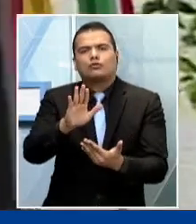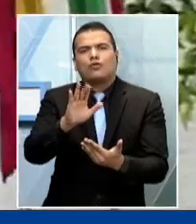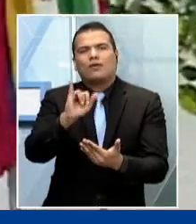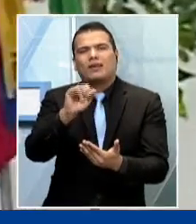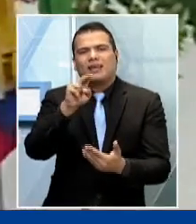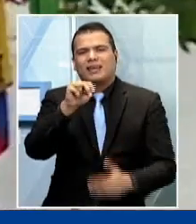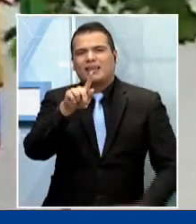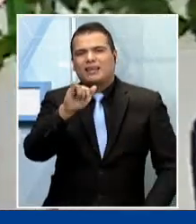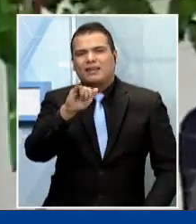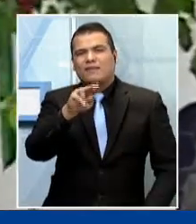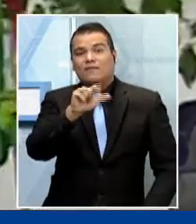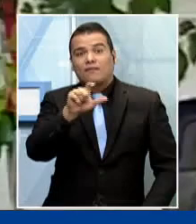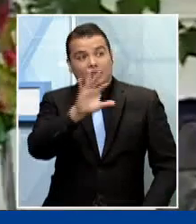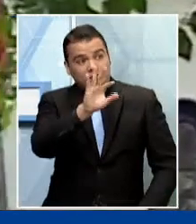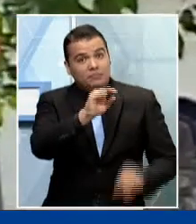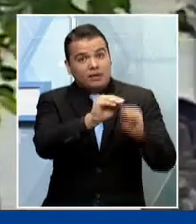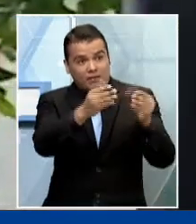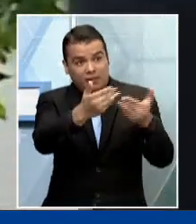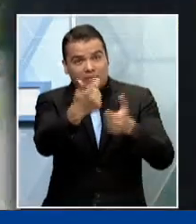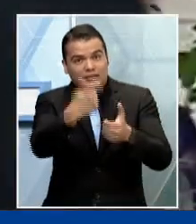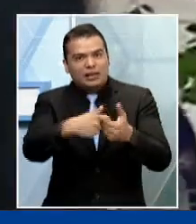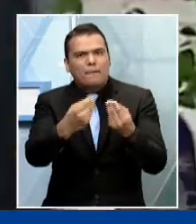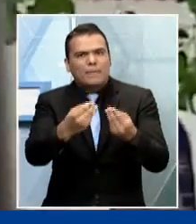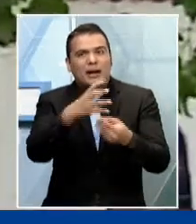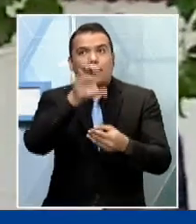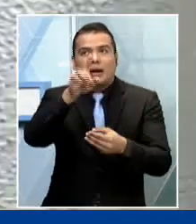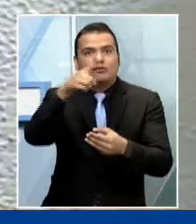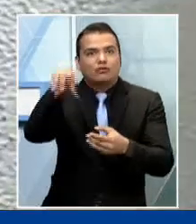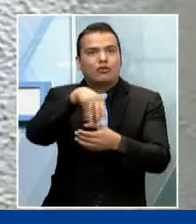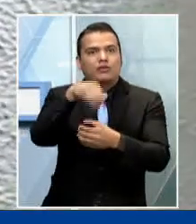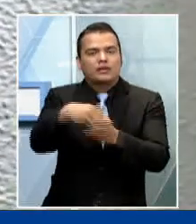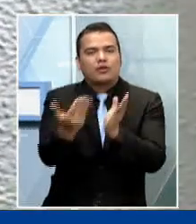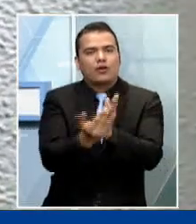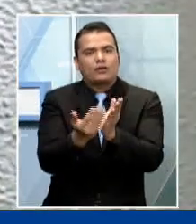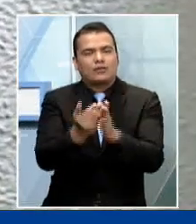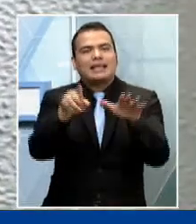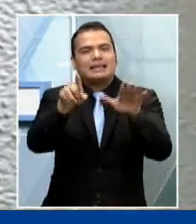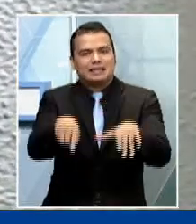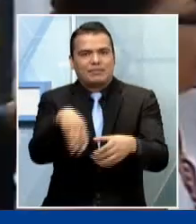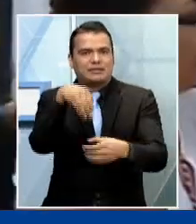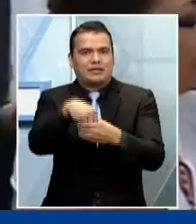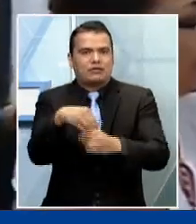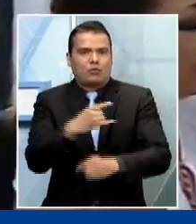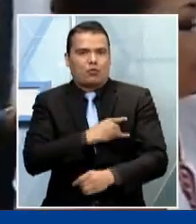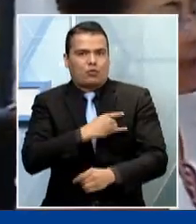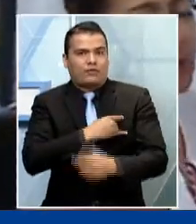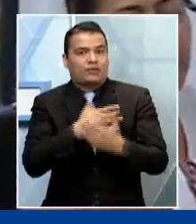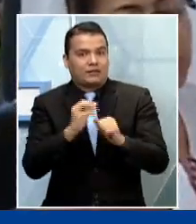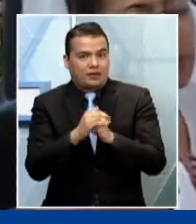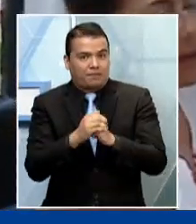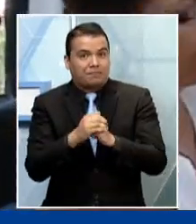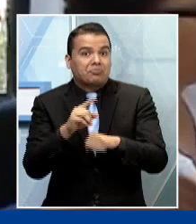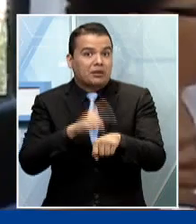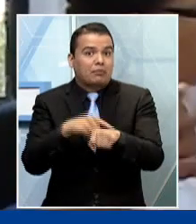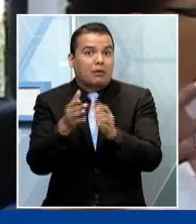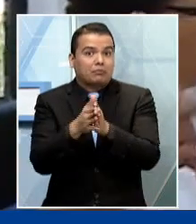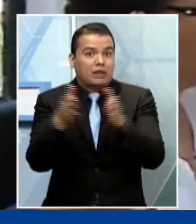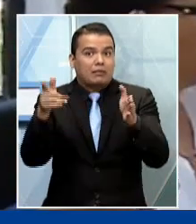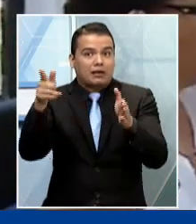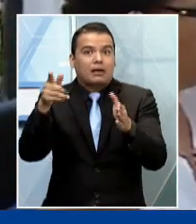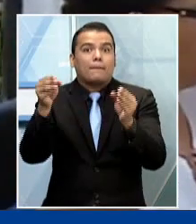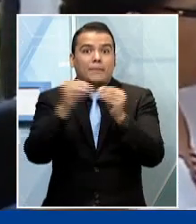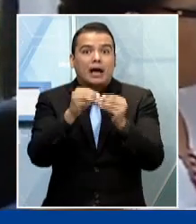universitario indígena pueda hacer su pasantía en el exterior. El estudiante tendrá la oportunidad de estar hasta 6 meses en